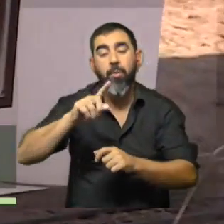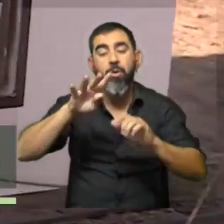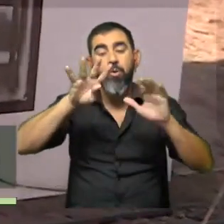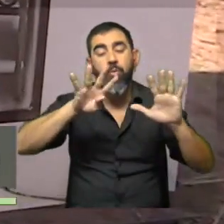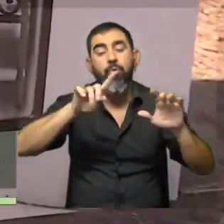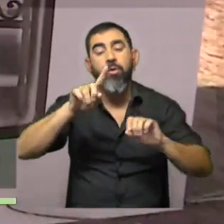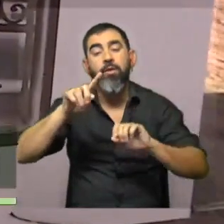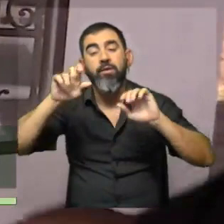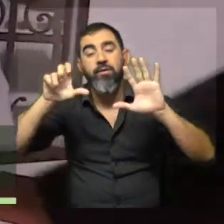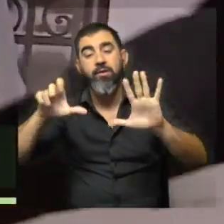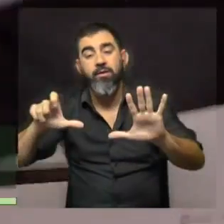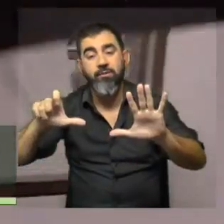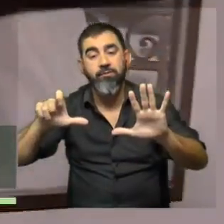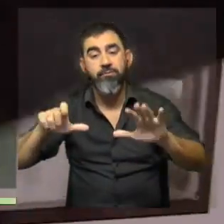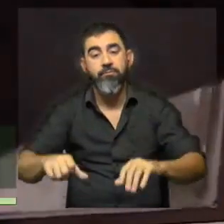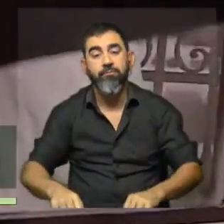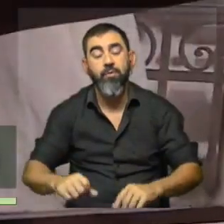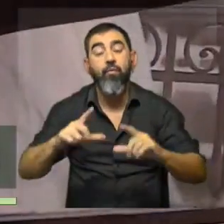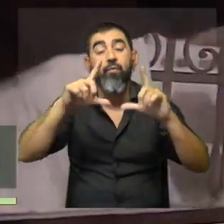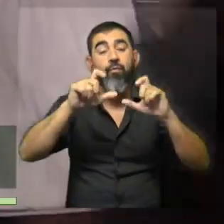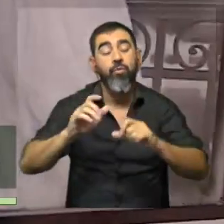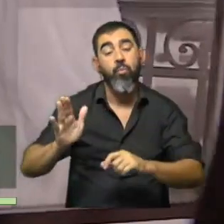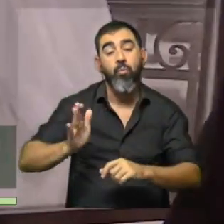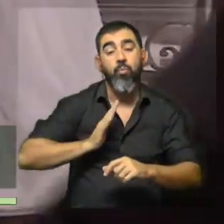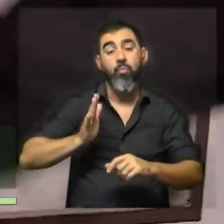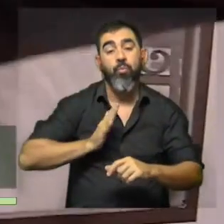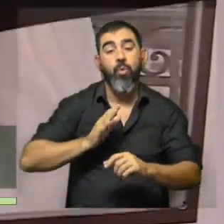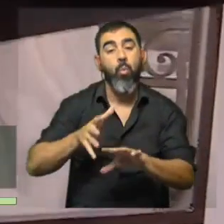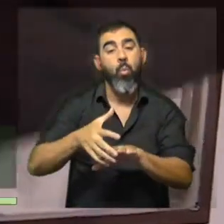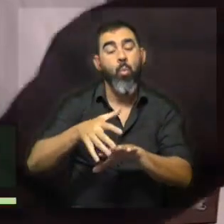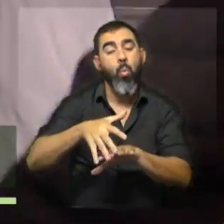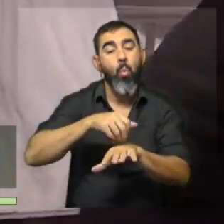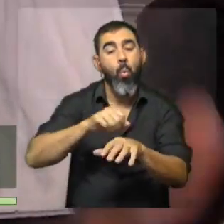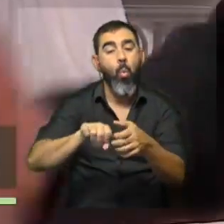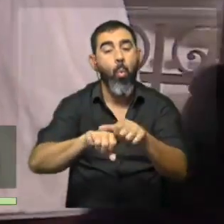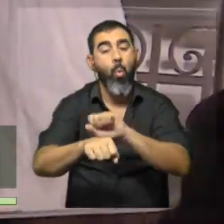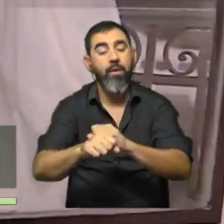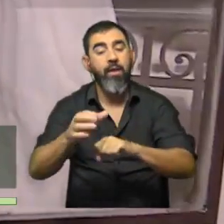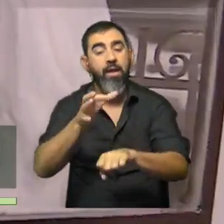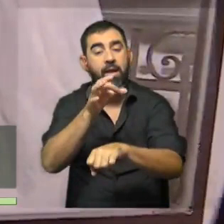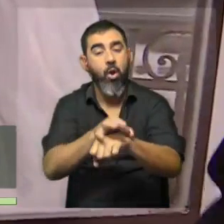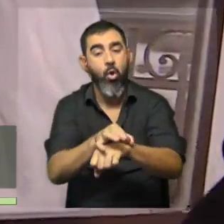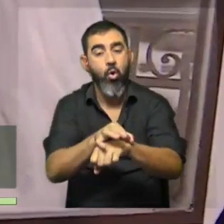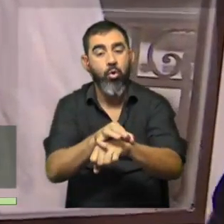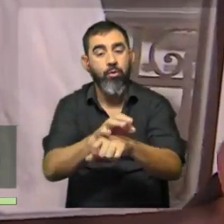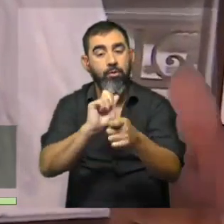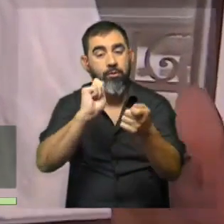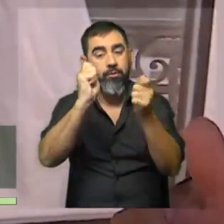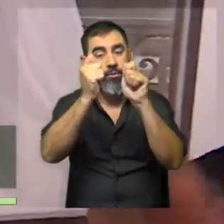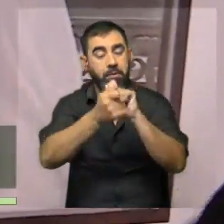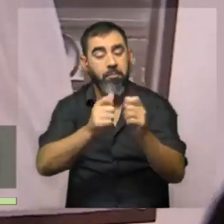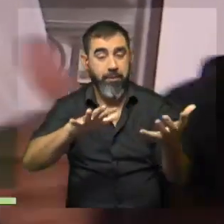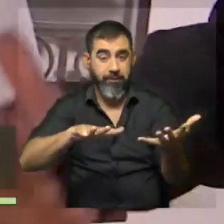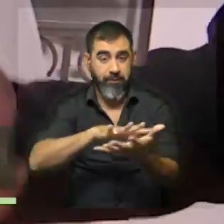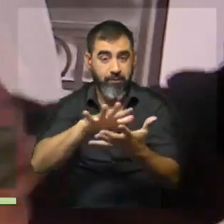1916 Por ejemplo vemos aquí una foto donde una dama tiene un guante y arriba un reloj no lo que han cambiado los iconos es decir